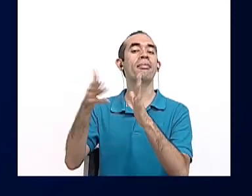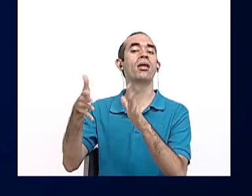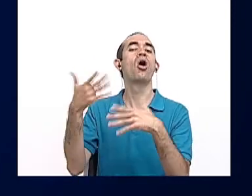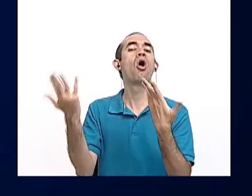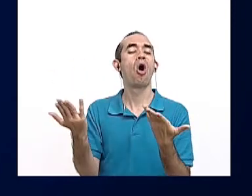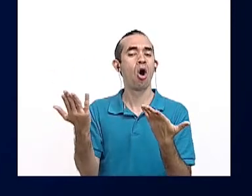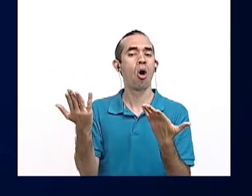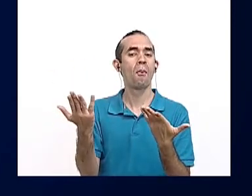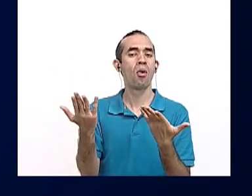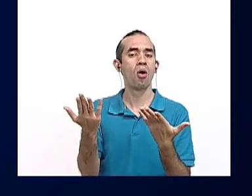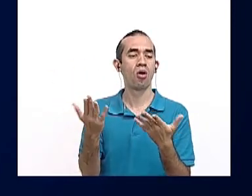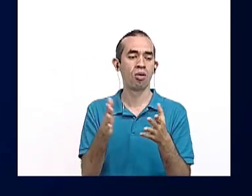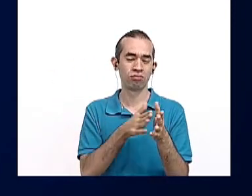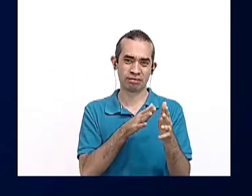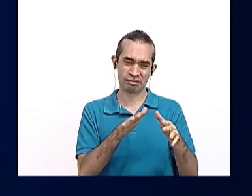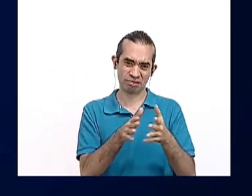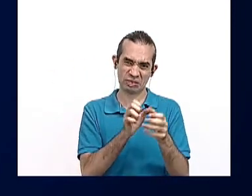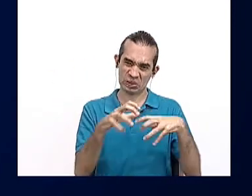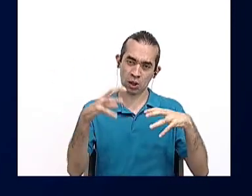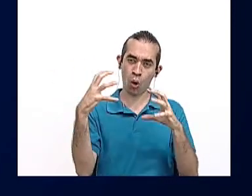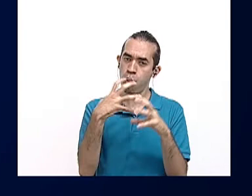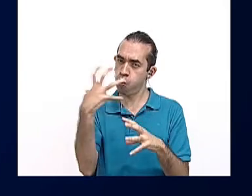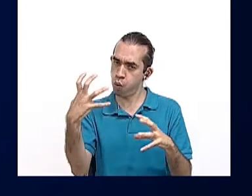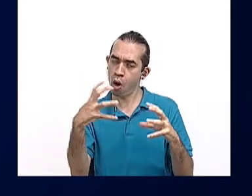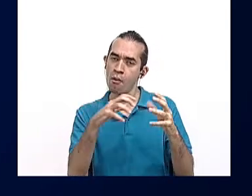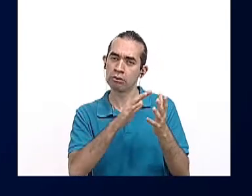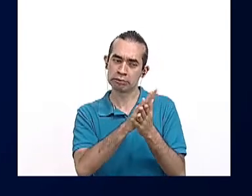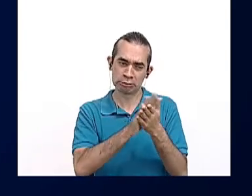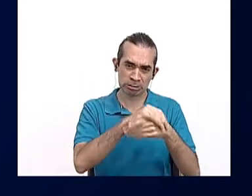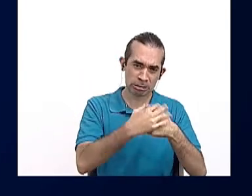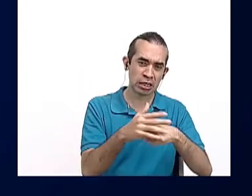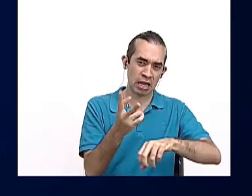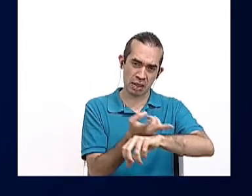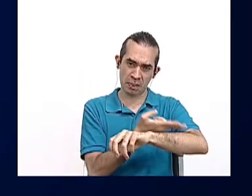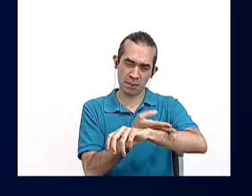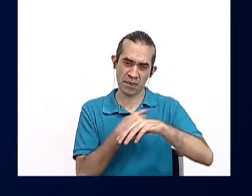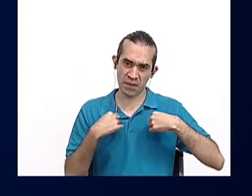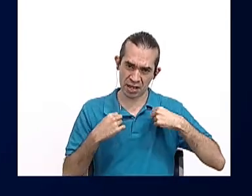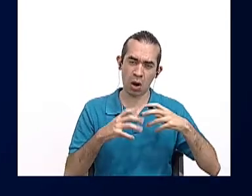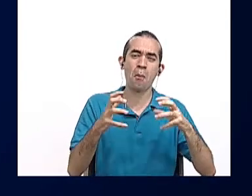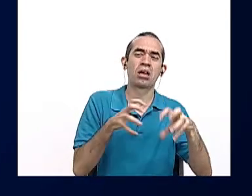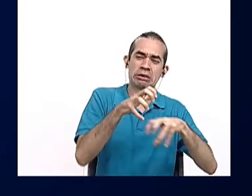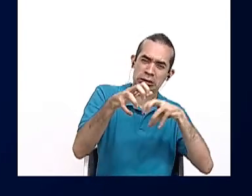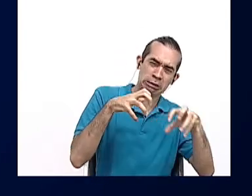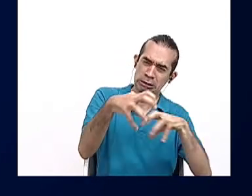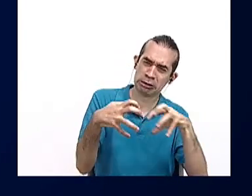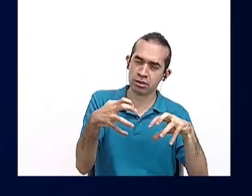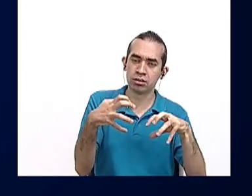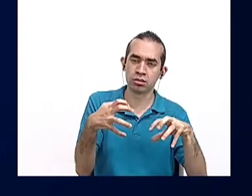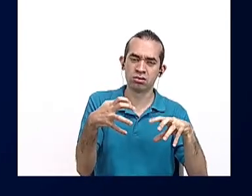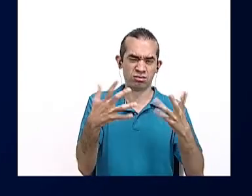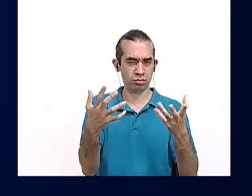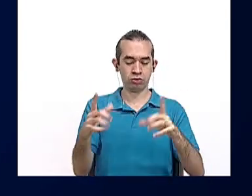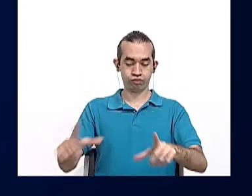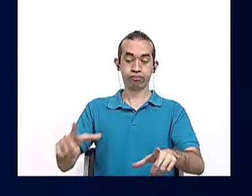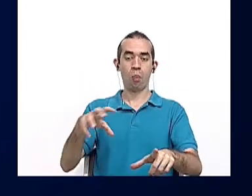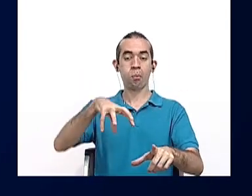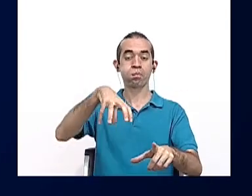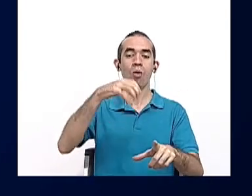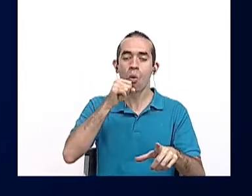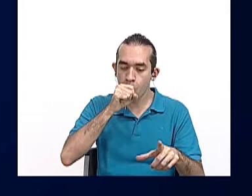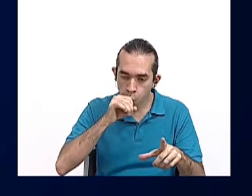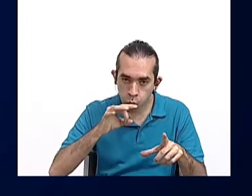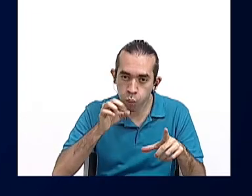lana? ¿Qué es lo que está ocurriendo? ¿Para qué lo hace? ¿Y por qué después intentó mover la